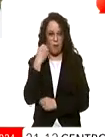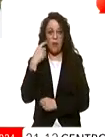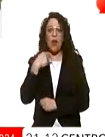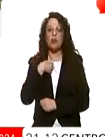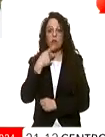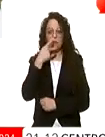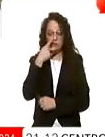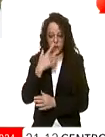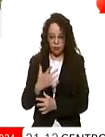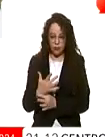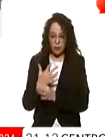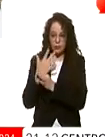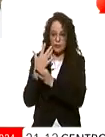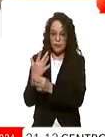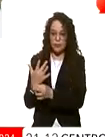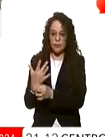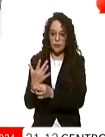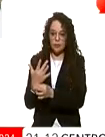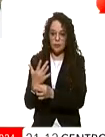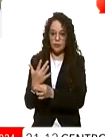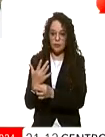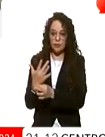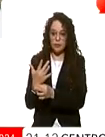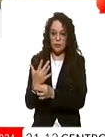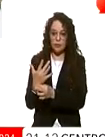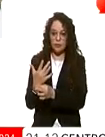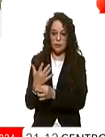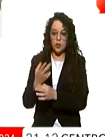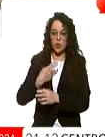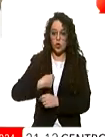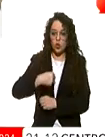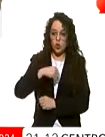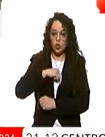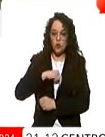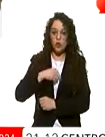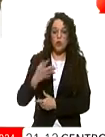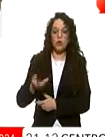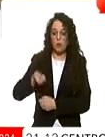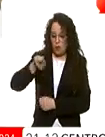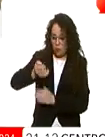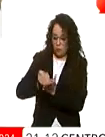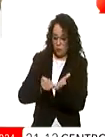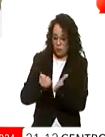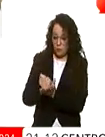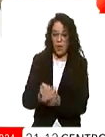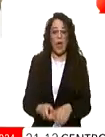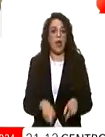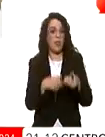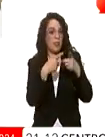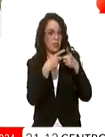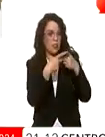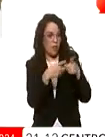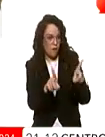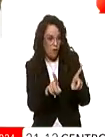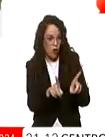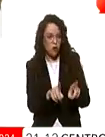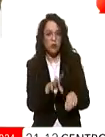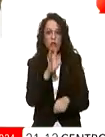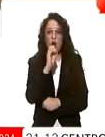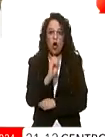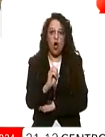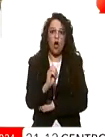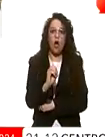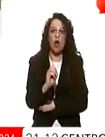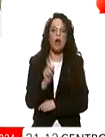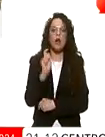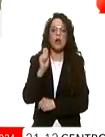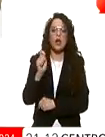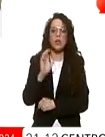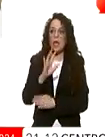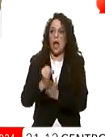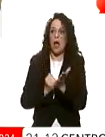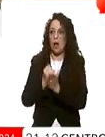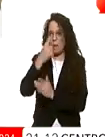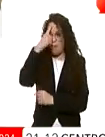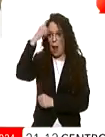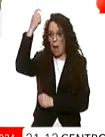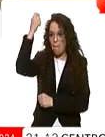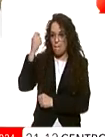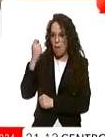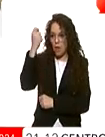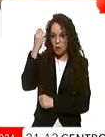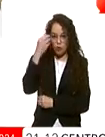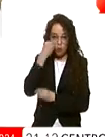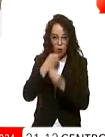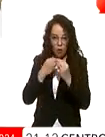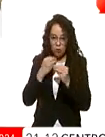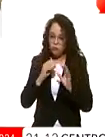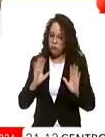no sacamos, vamos a decir, las sentencias de divorcio o de alimentos, pues los jueces de amparo no se meten con